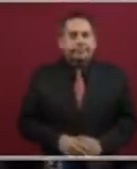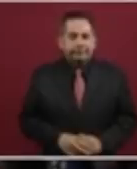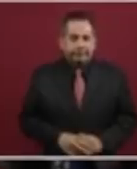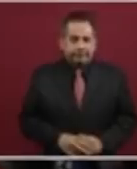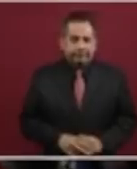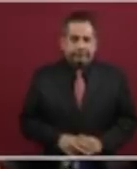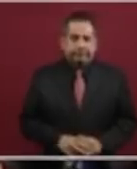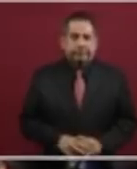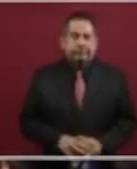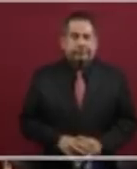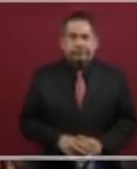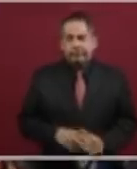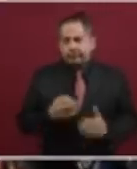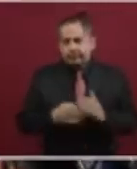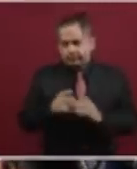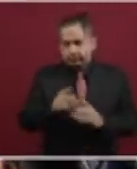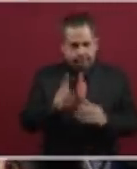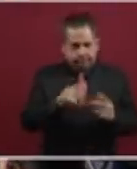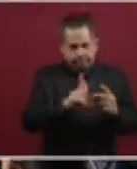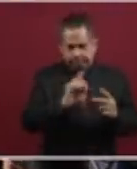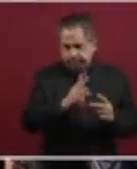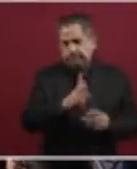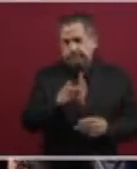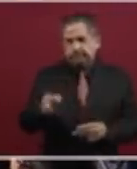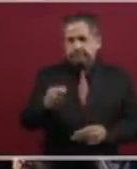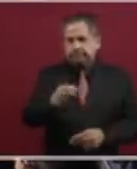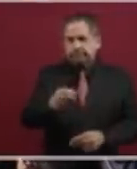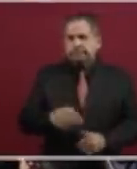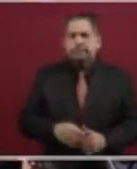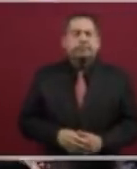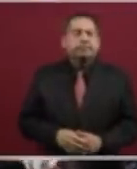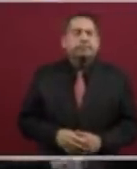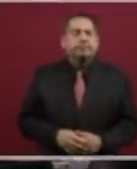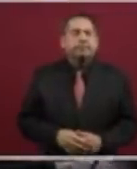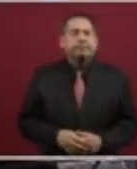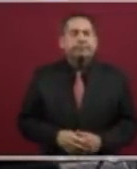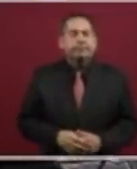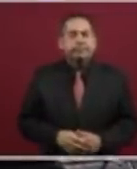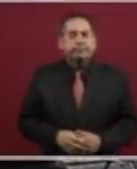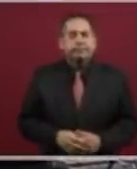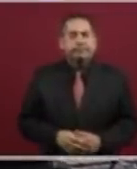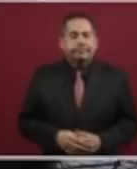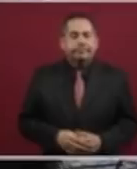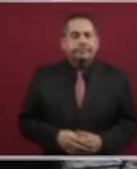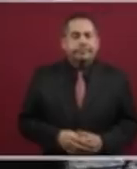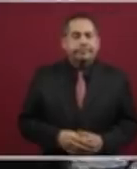Falta una compañera. Ah, no, ya están las tres. Ahora usted.